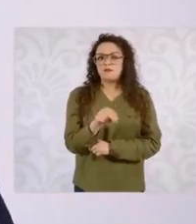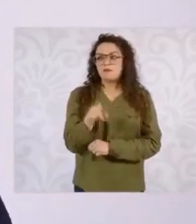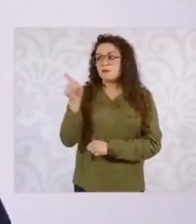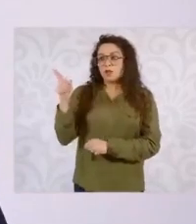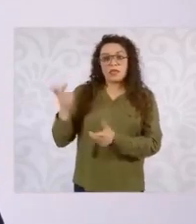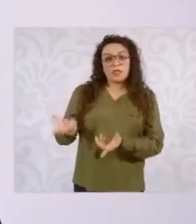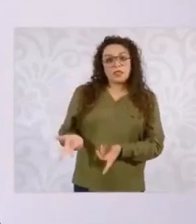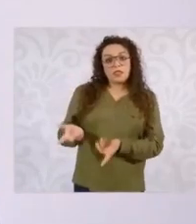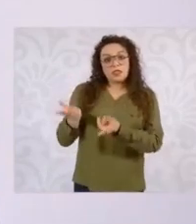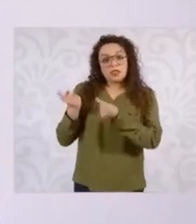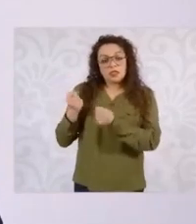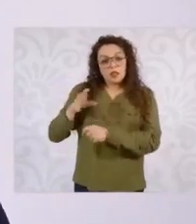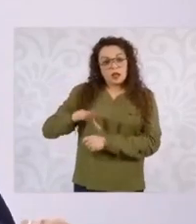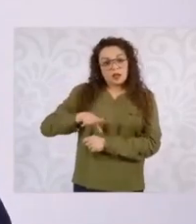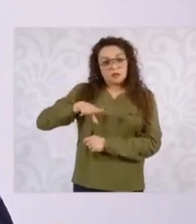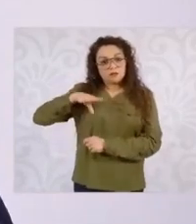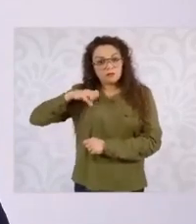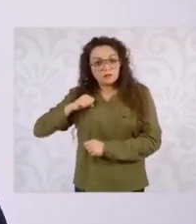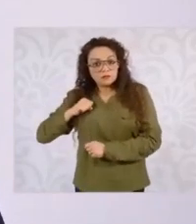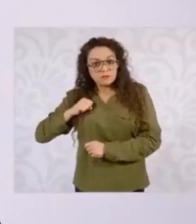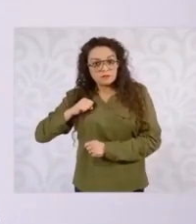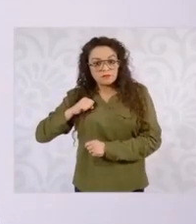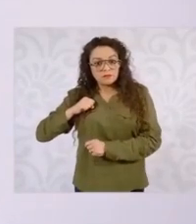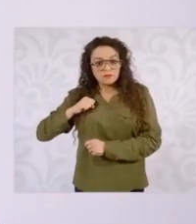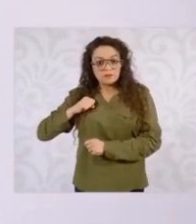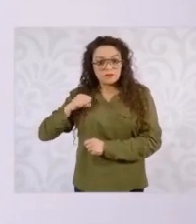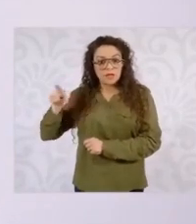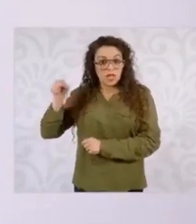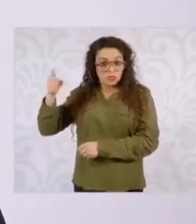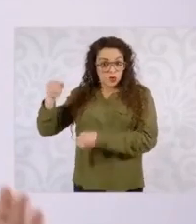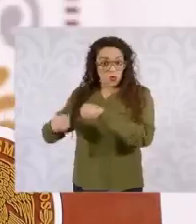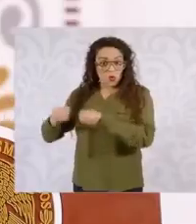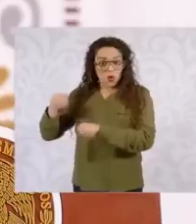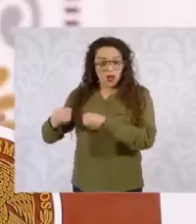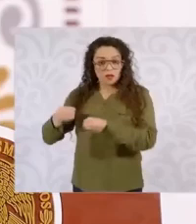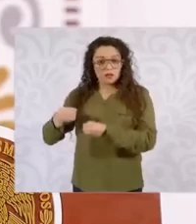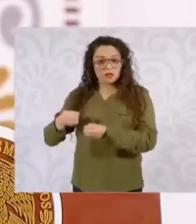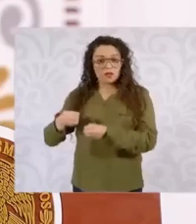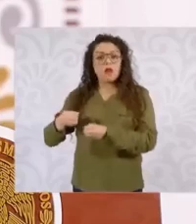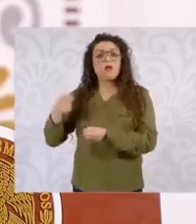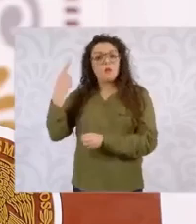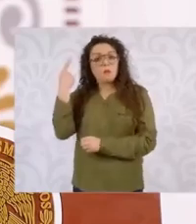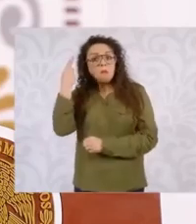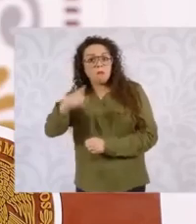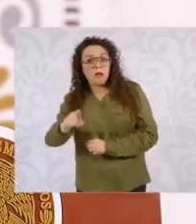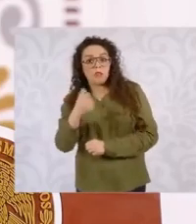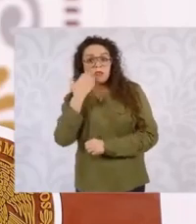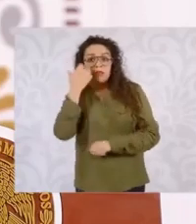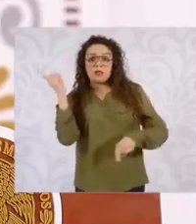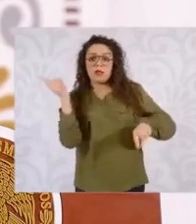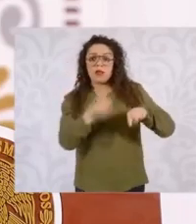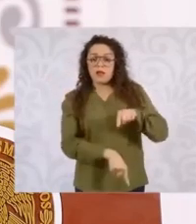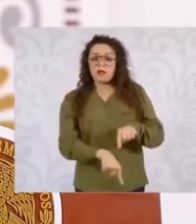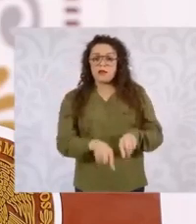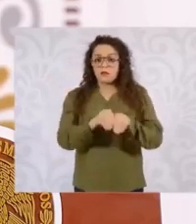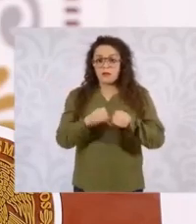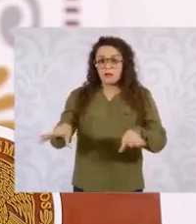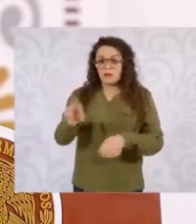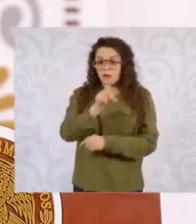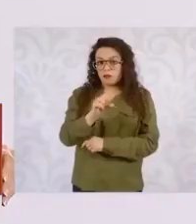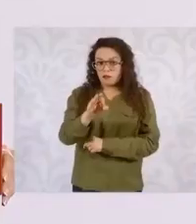pidiendo que se baje una publicación que se hizo a partir de un proceso